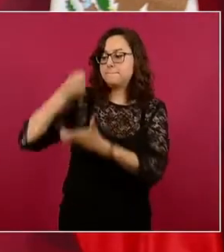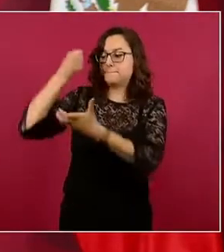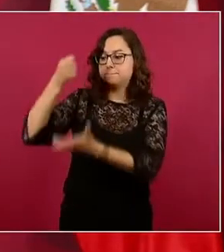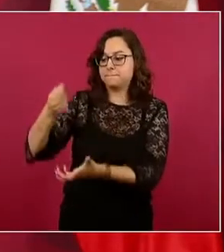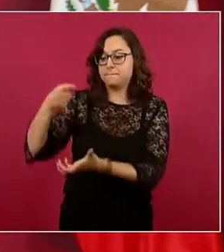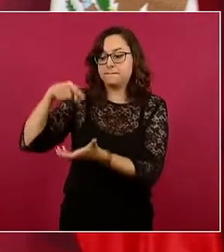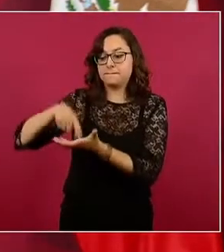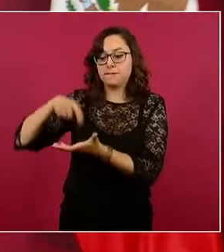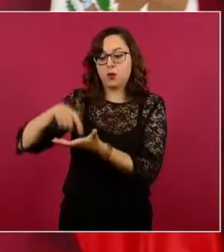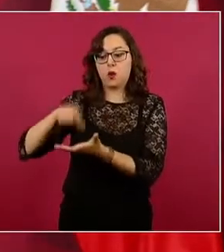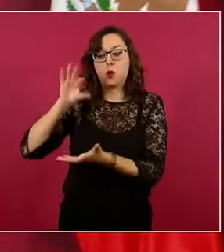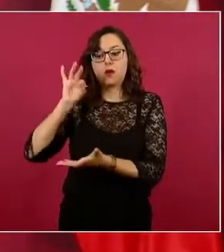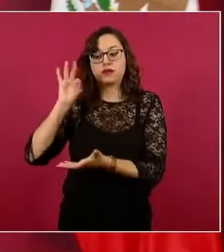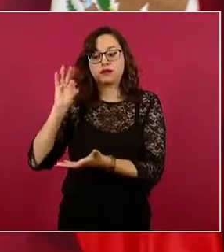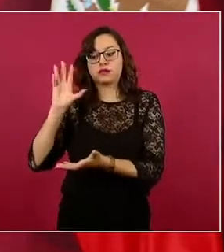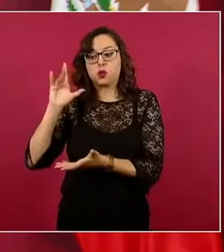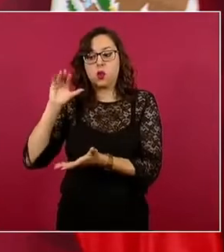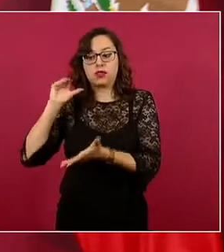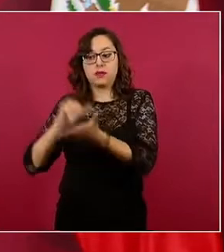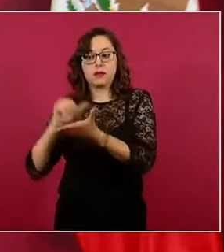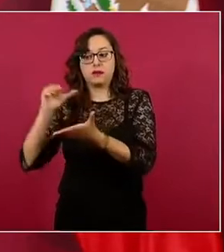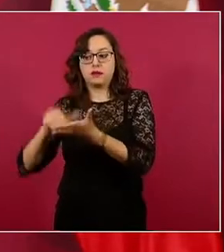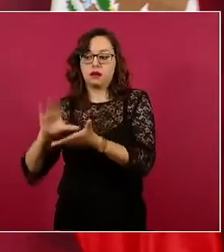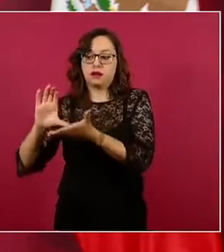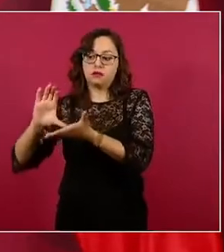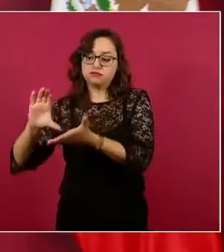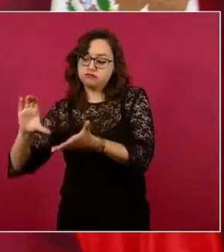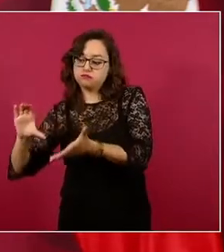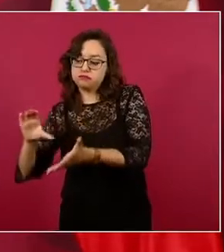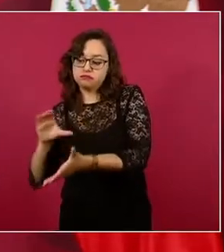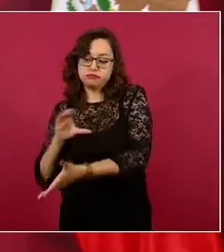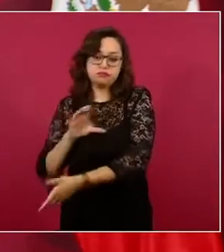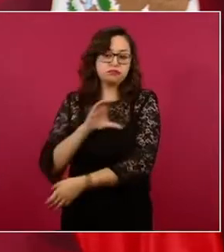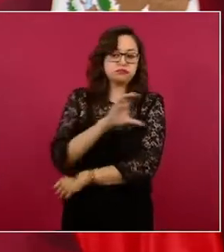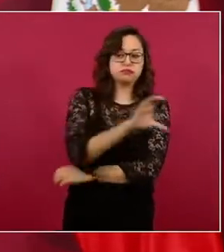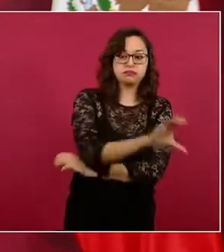40, 50 mil millones para pagar